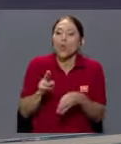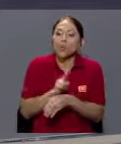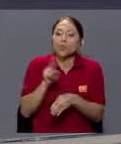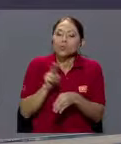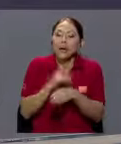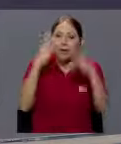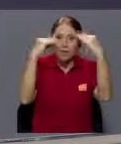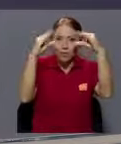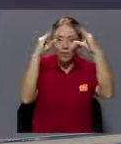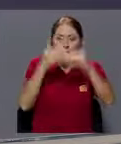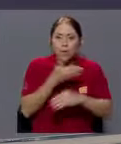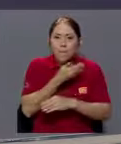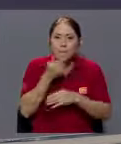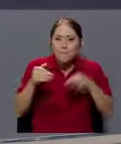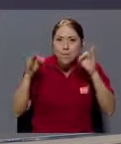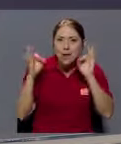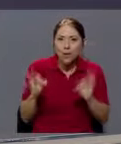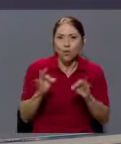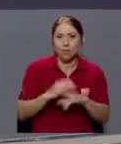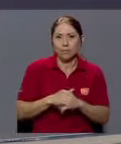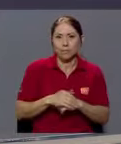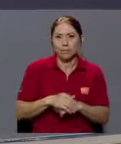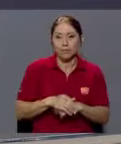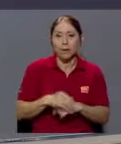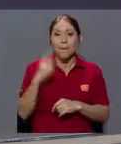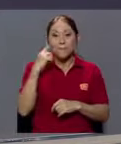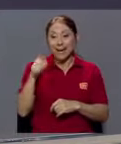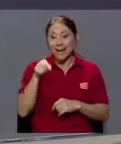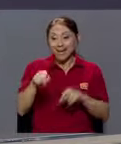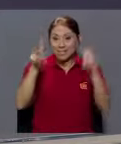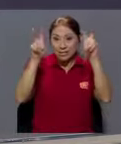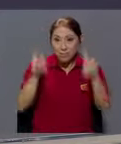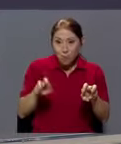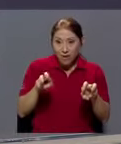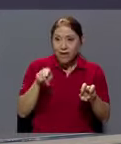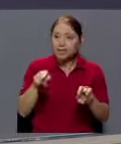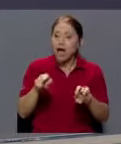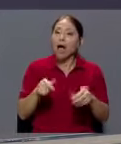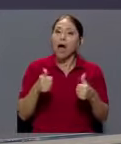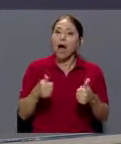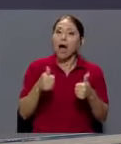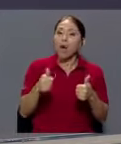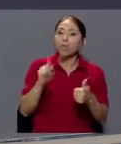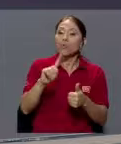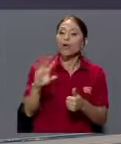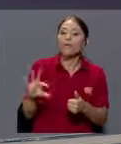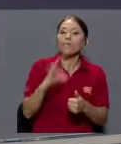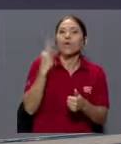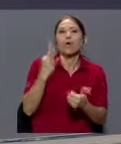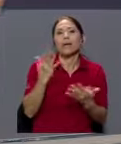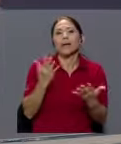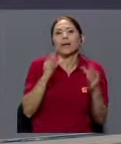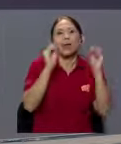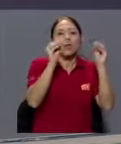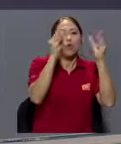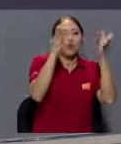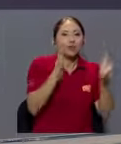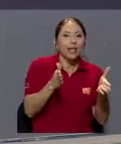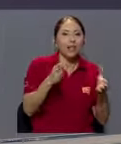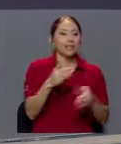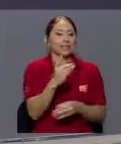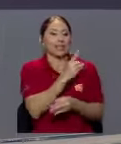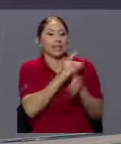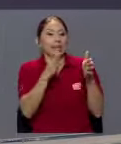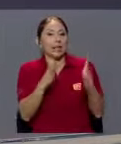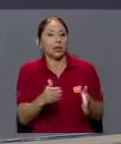uso mejor de la información que generan estas pruebas para que sean un insumo para que los docentes y los directores en los